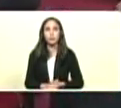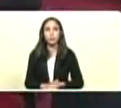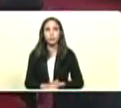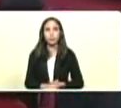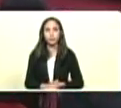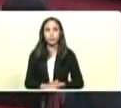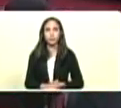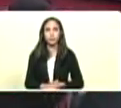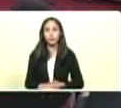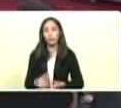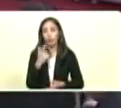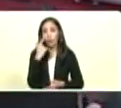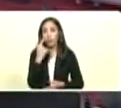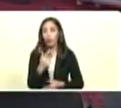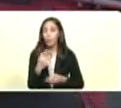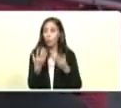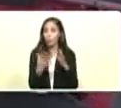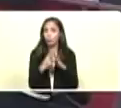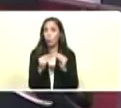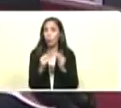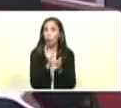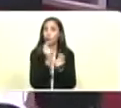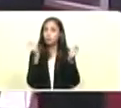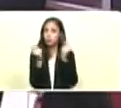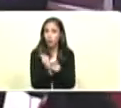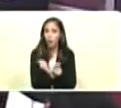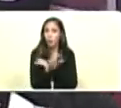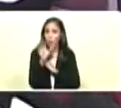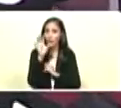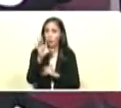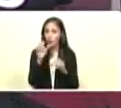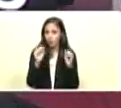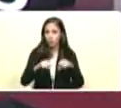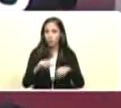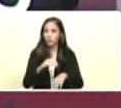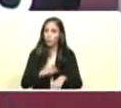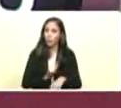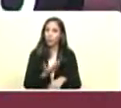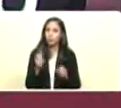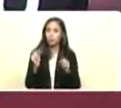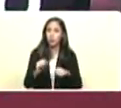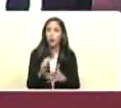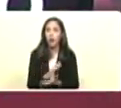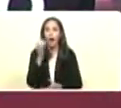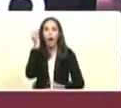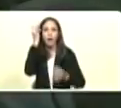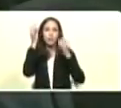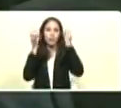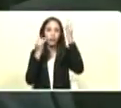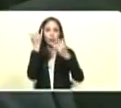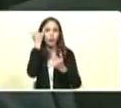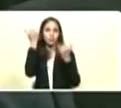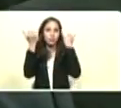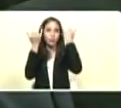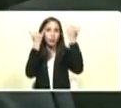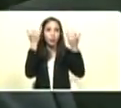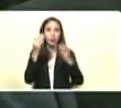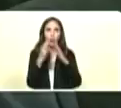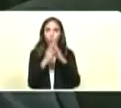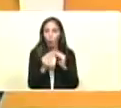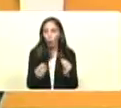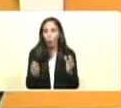¿Se dan cuenta que vamos a construir un mundo? Hay que ser creativos, estructurales,